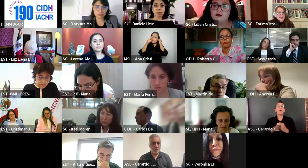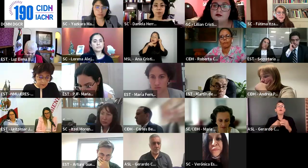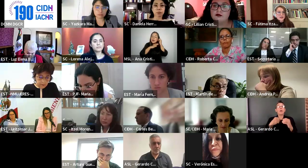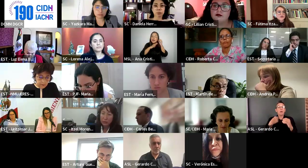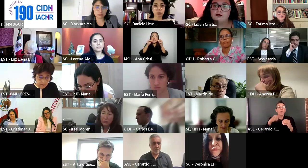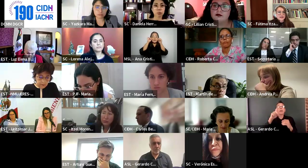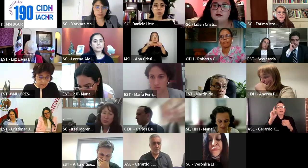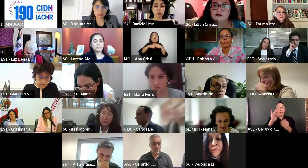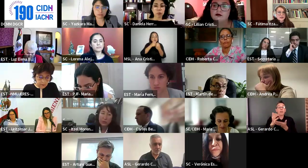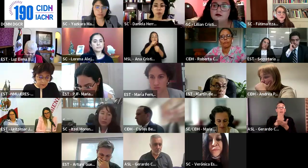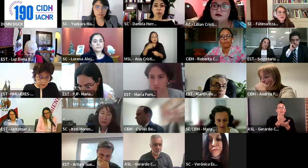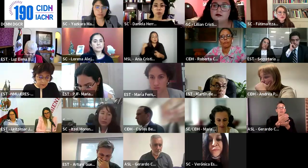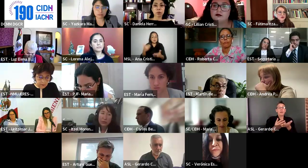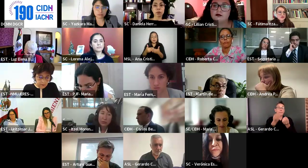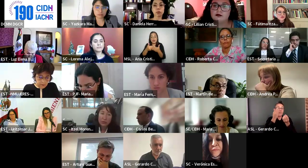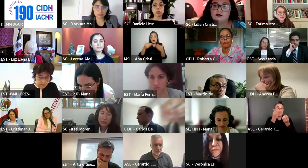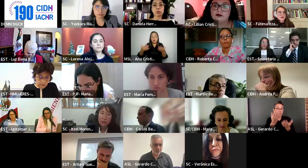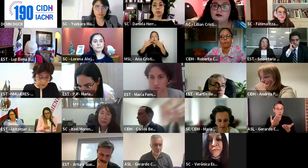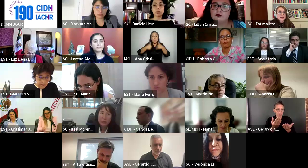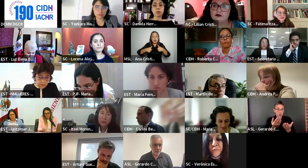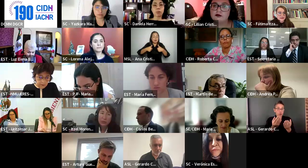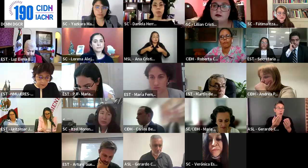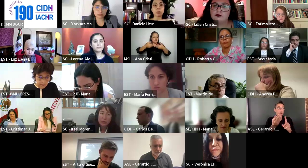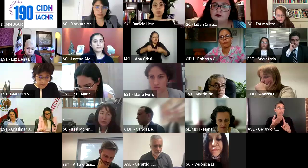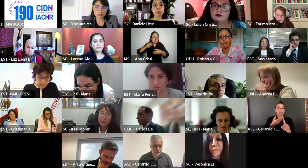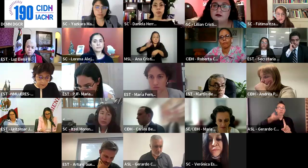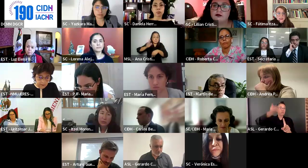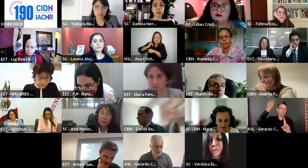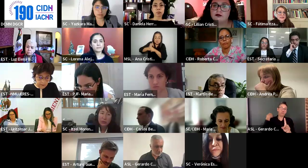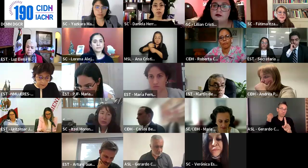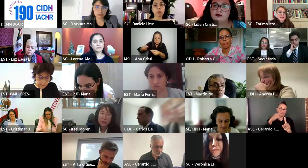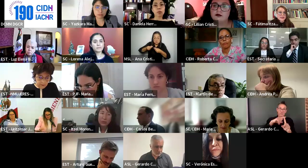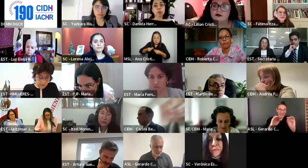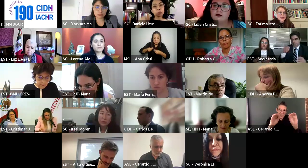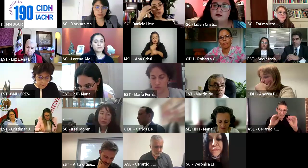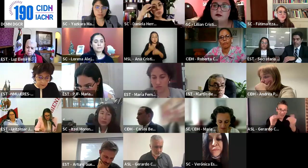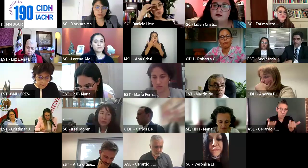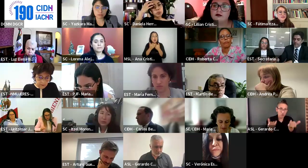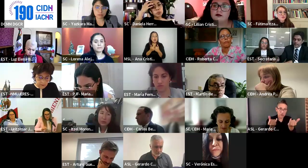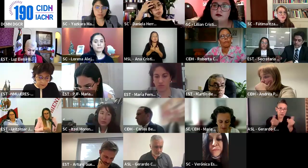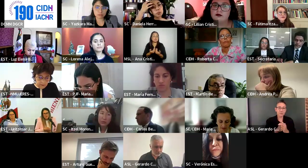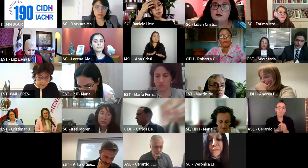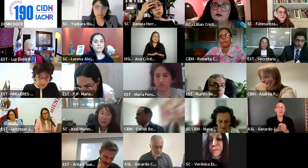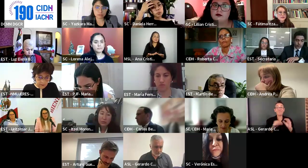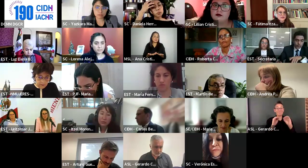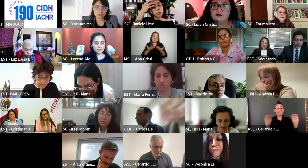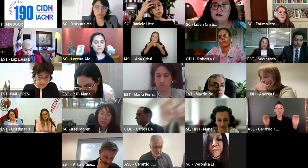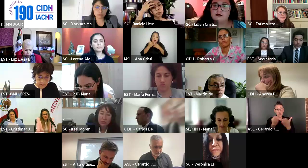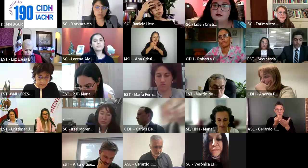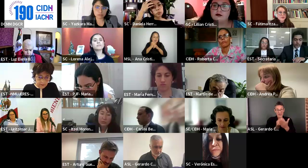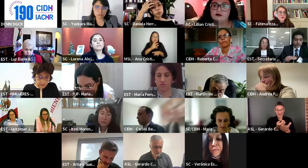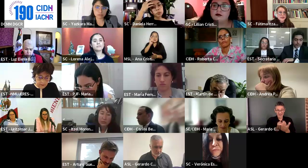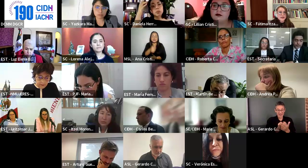y a la fecha no se ha realizado ningún otro censo para tener estos datos. Y sin evidencia, pues es muy difícil